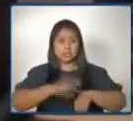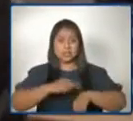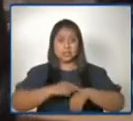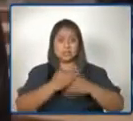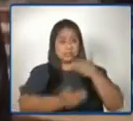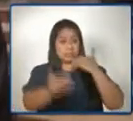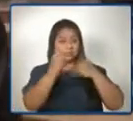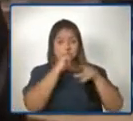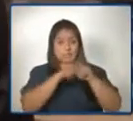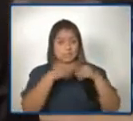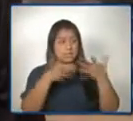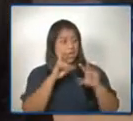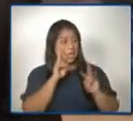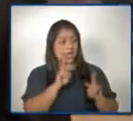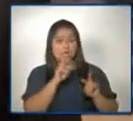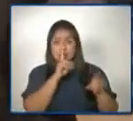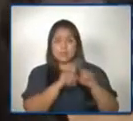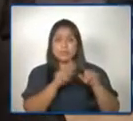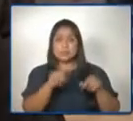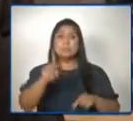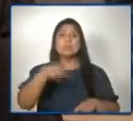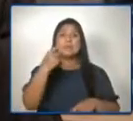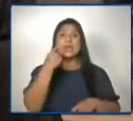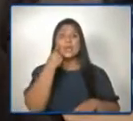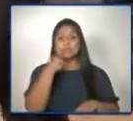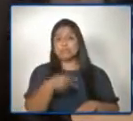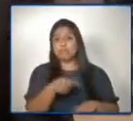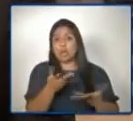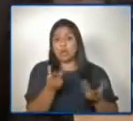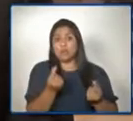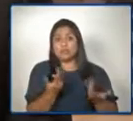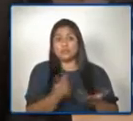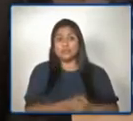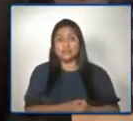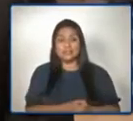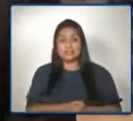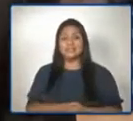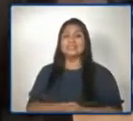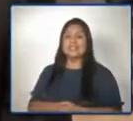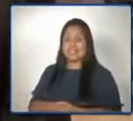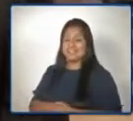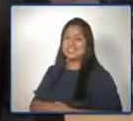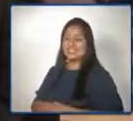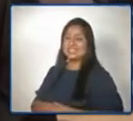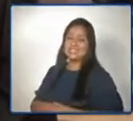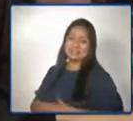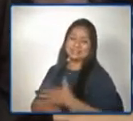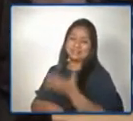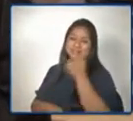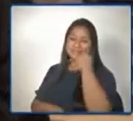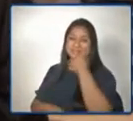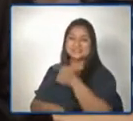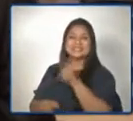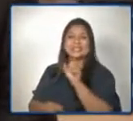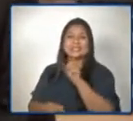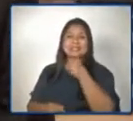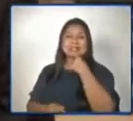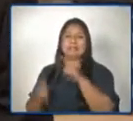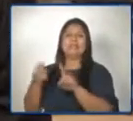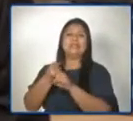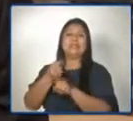lo visualizamos. ¿Para el mismo, o qué nos puede comentar de ello? Sí, mire, yo ya después de lo que me pasó a mí en